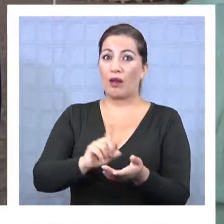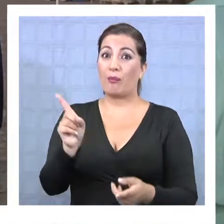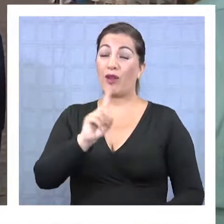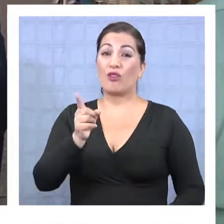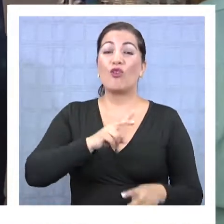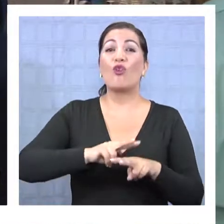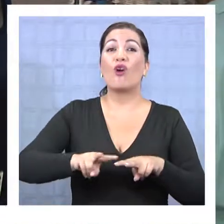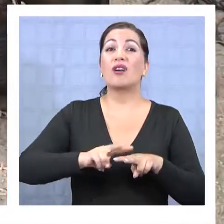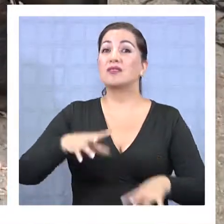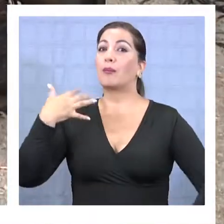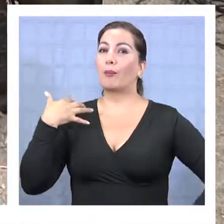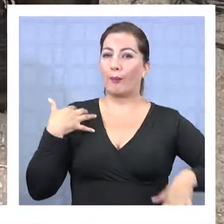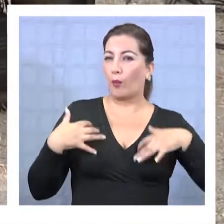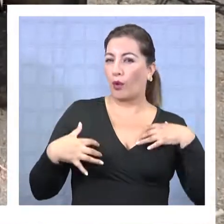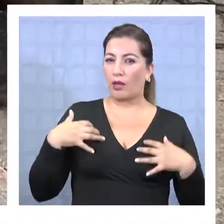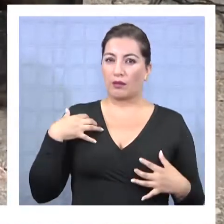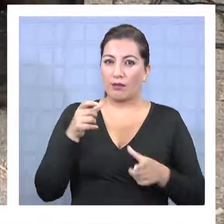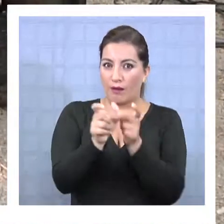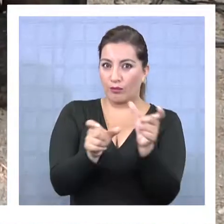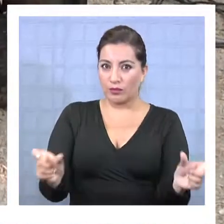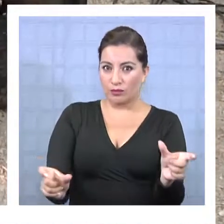otro tipo de molestias.